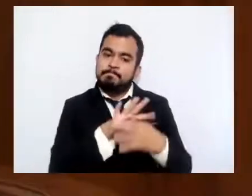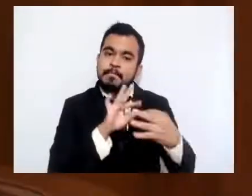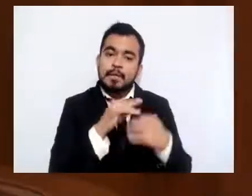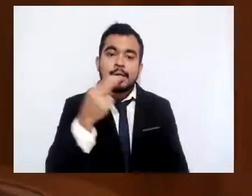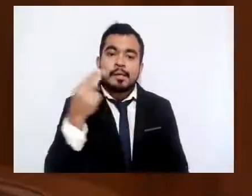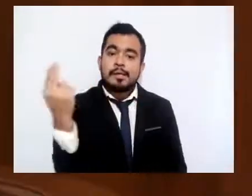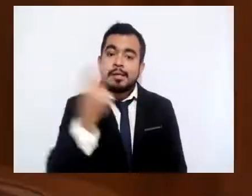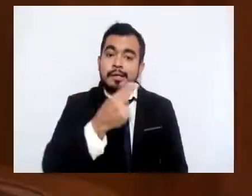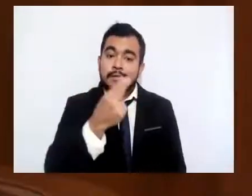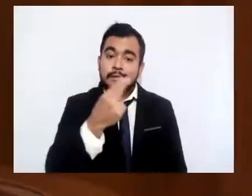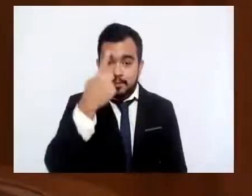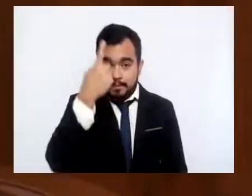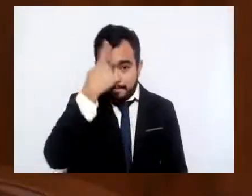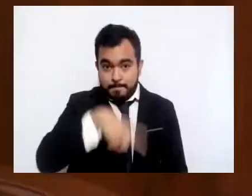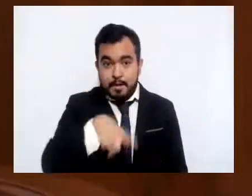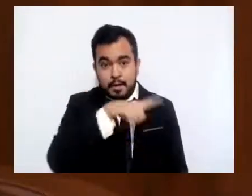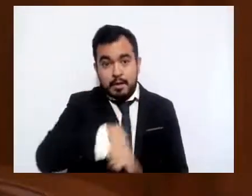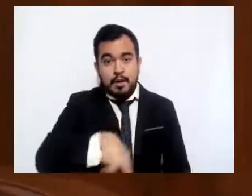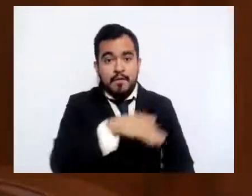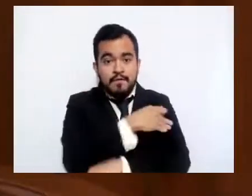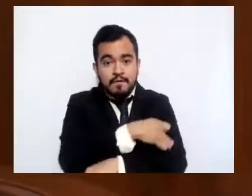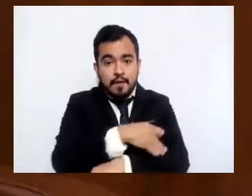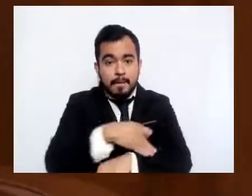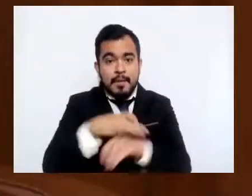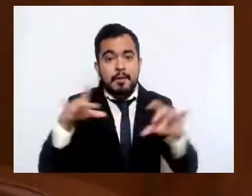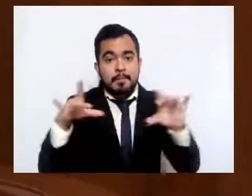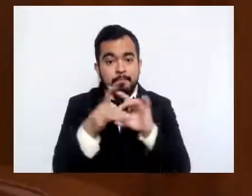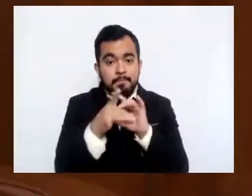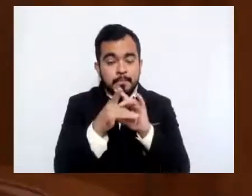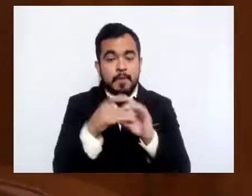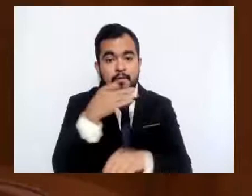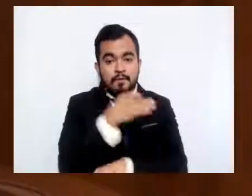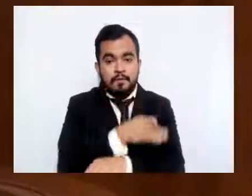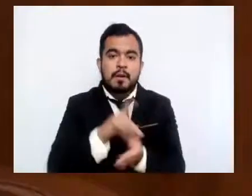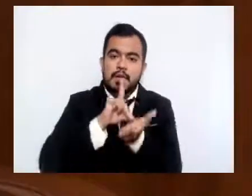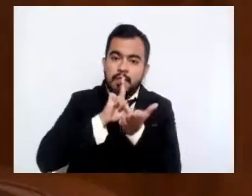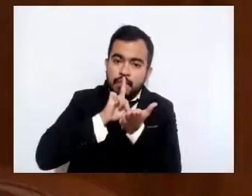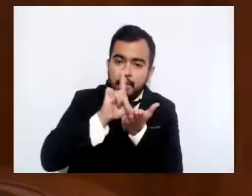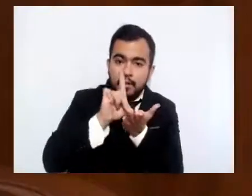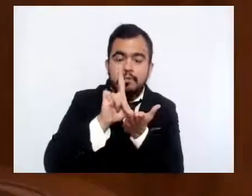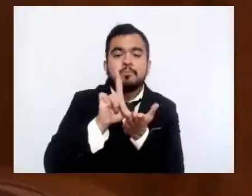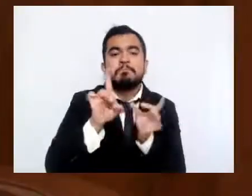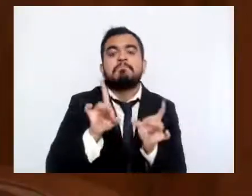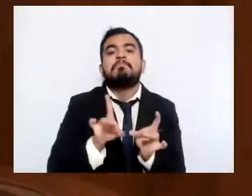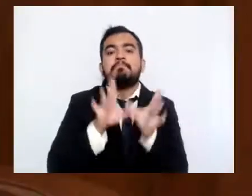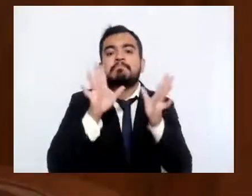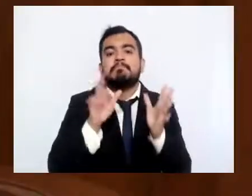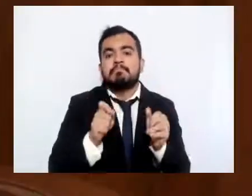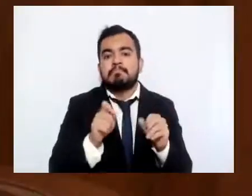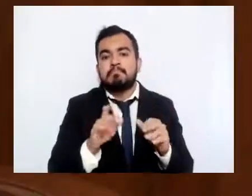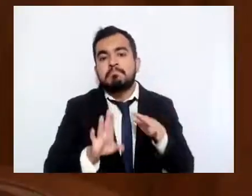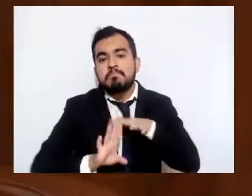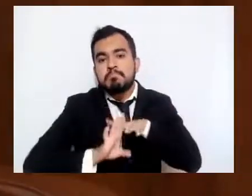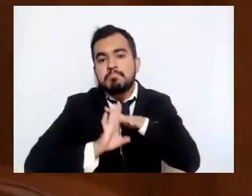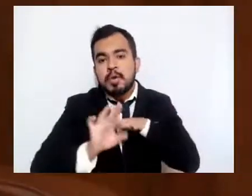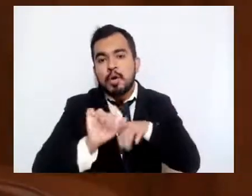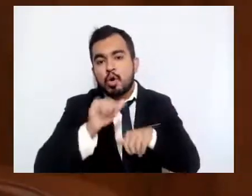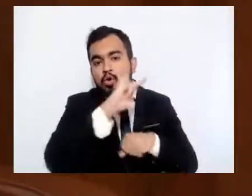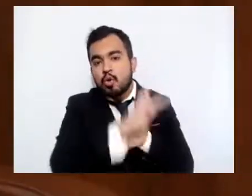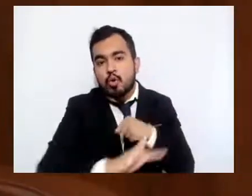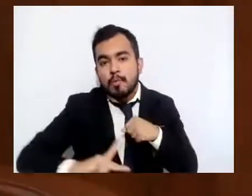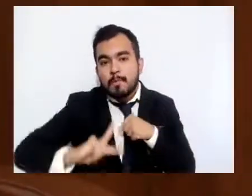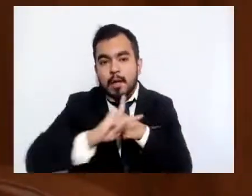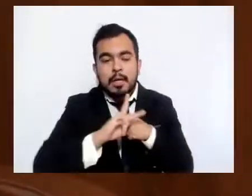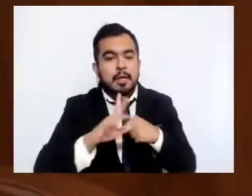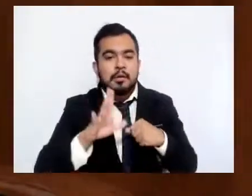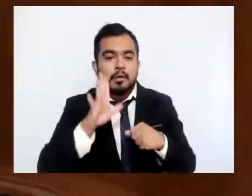personas que por distintas situaciones se encuentran separados por una cuestión migratoria en otro país, ya que siguiendo el